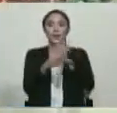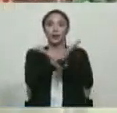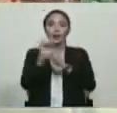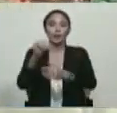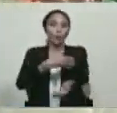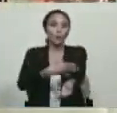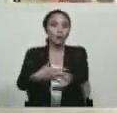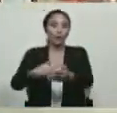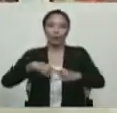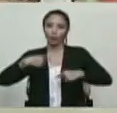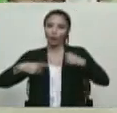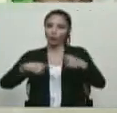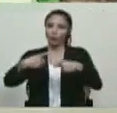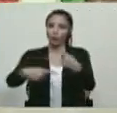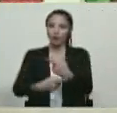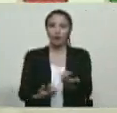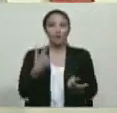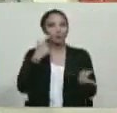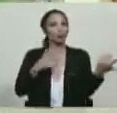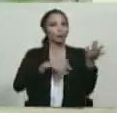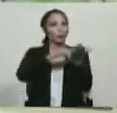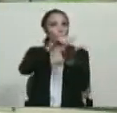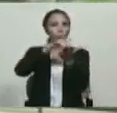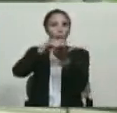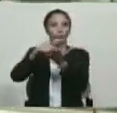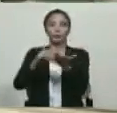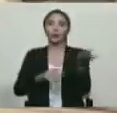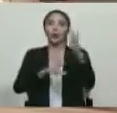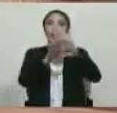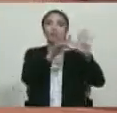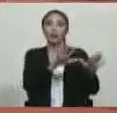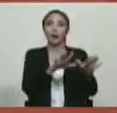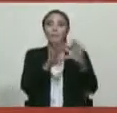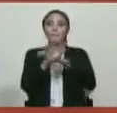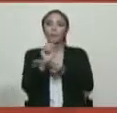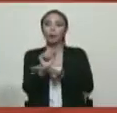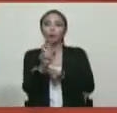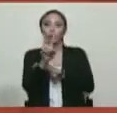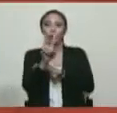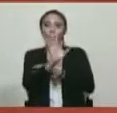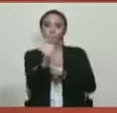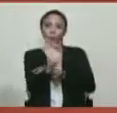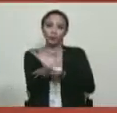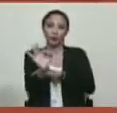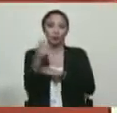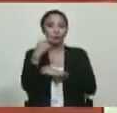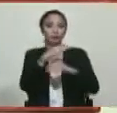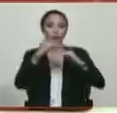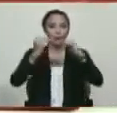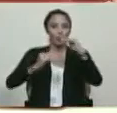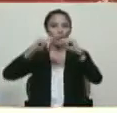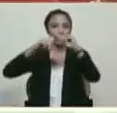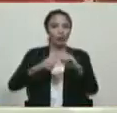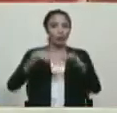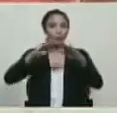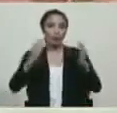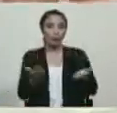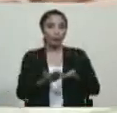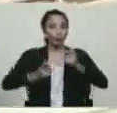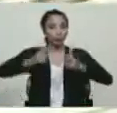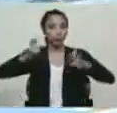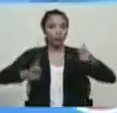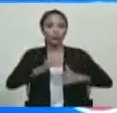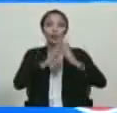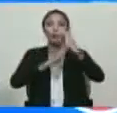millones días, y esto se convierte en el 10.2% del PIB mundial, que obedece a todas